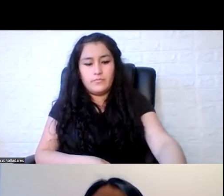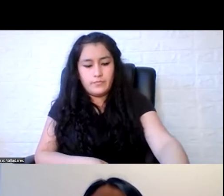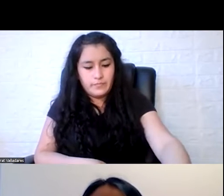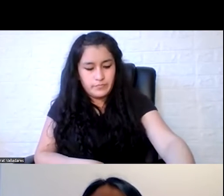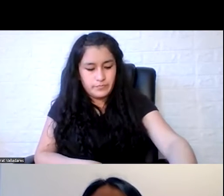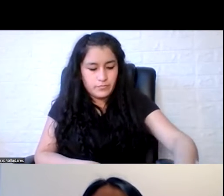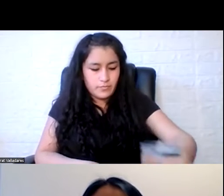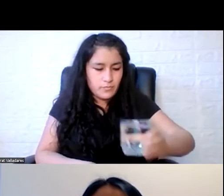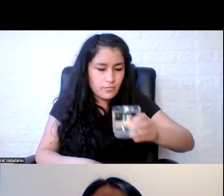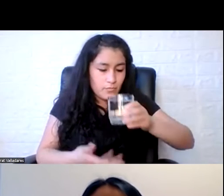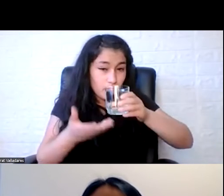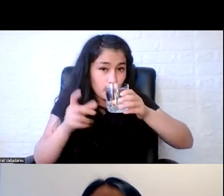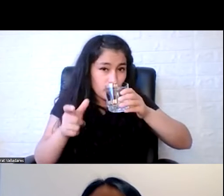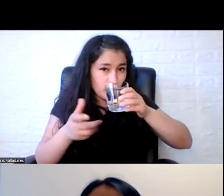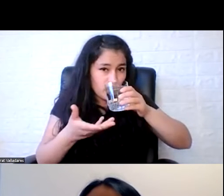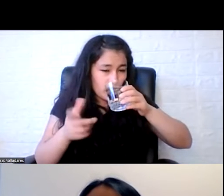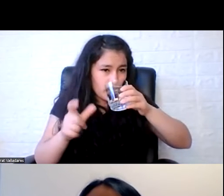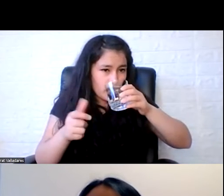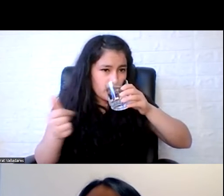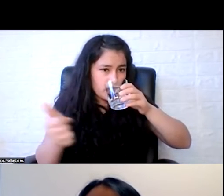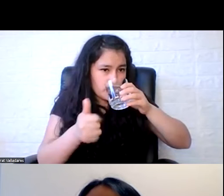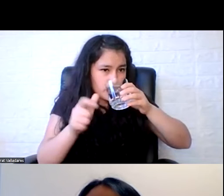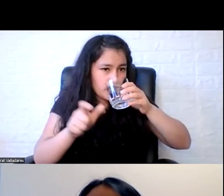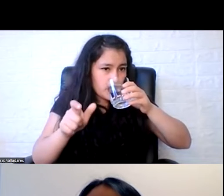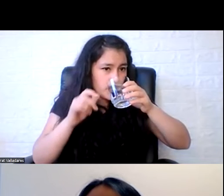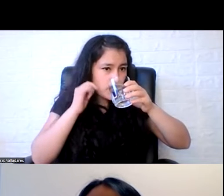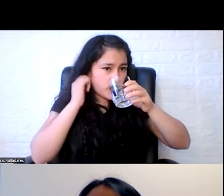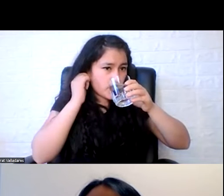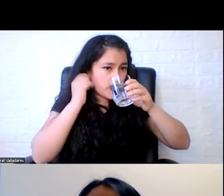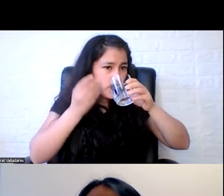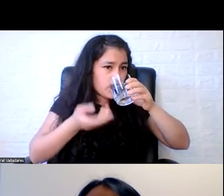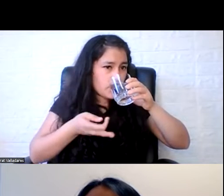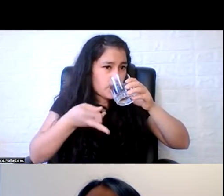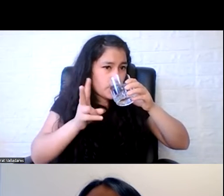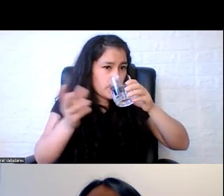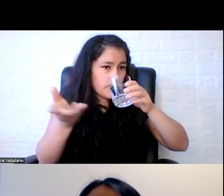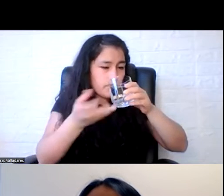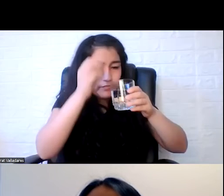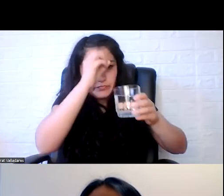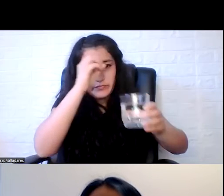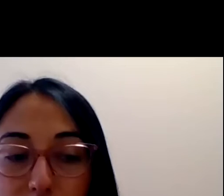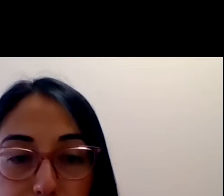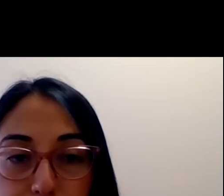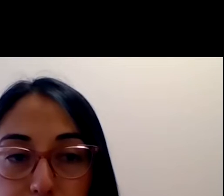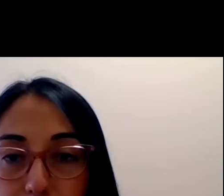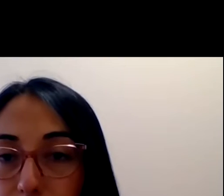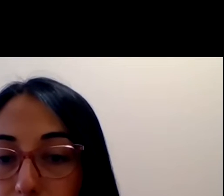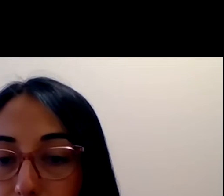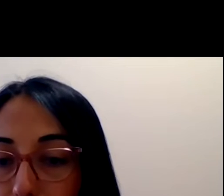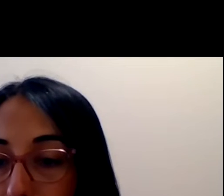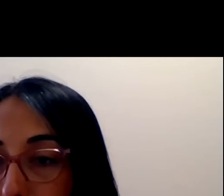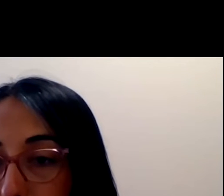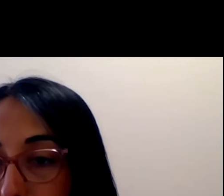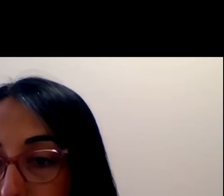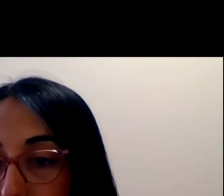Muchas gracias a todas. Ahora abrimos la palabra para quienes quieran hacer preguntas,